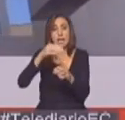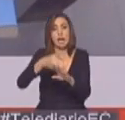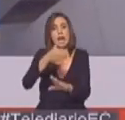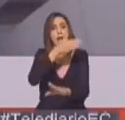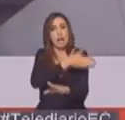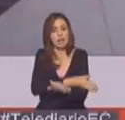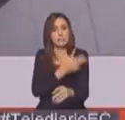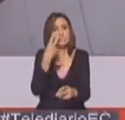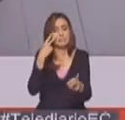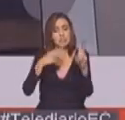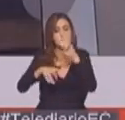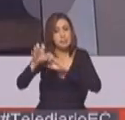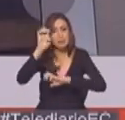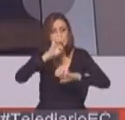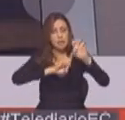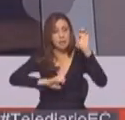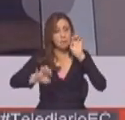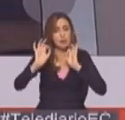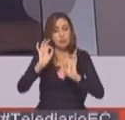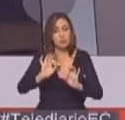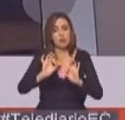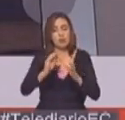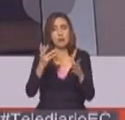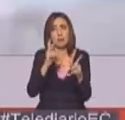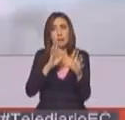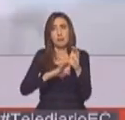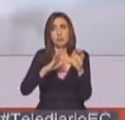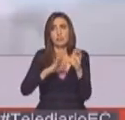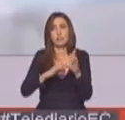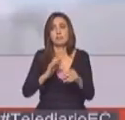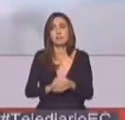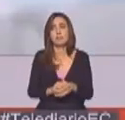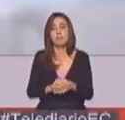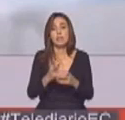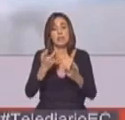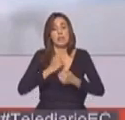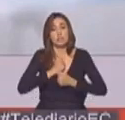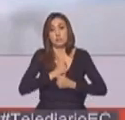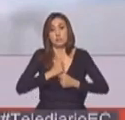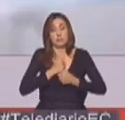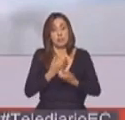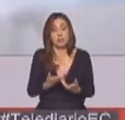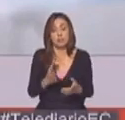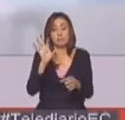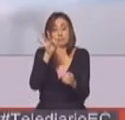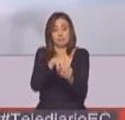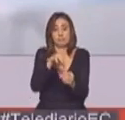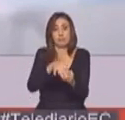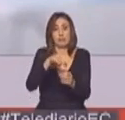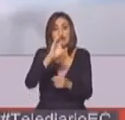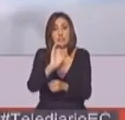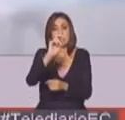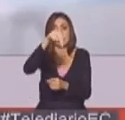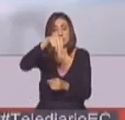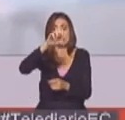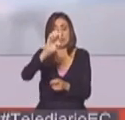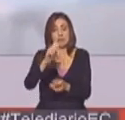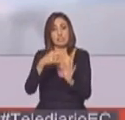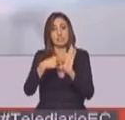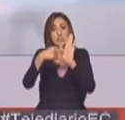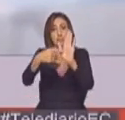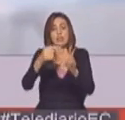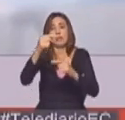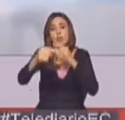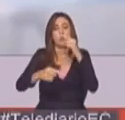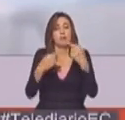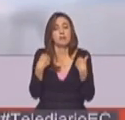inscripciones de los entonces postulantes al consejo de participación ciudadana y también lamentable que el consejo nacional electoral en aquellas fechas de postulación